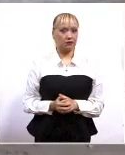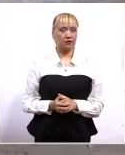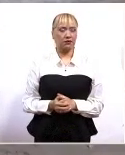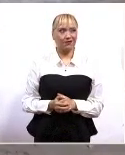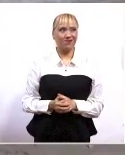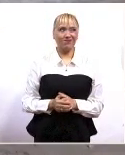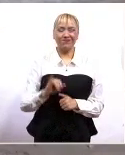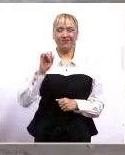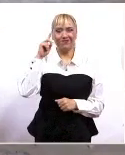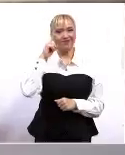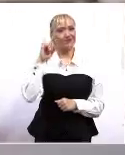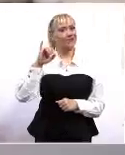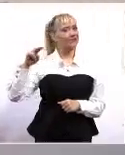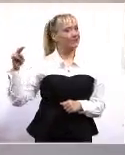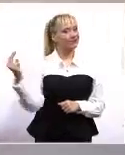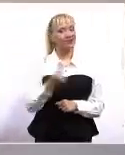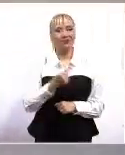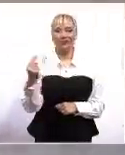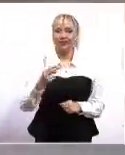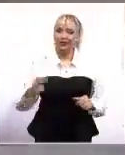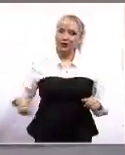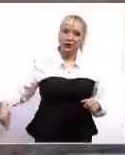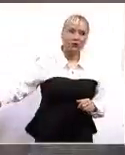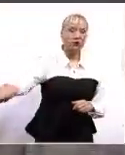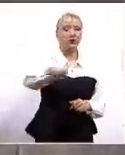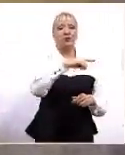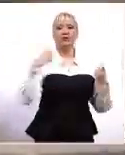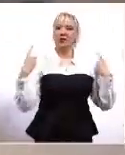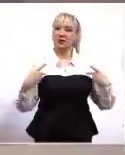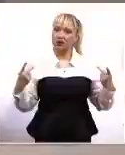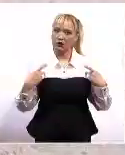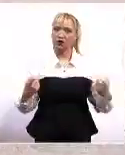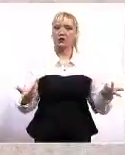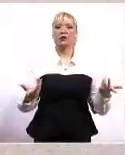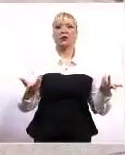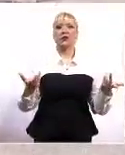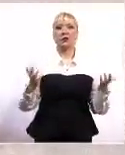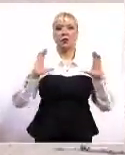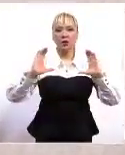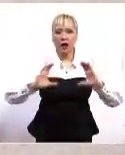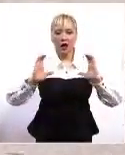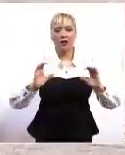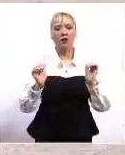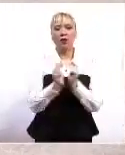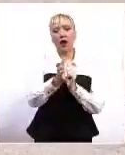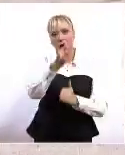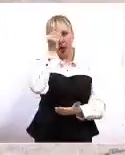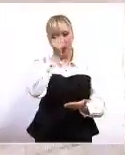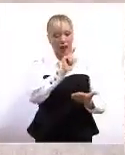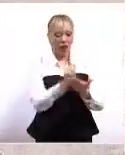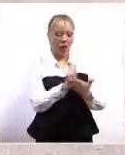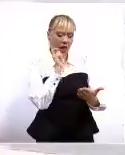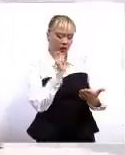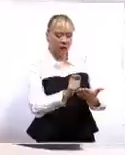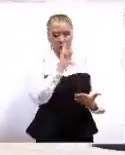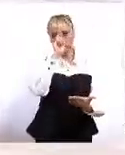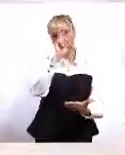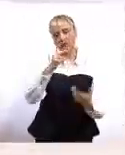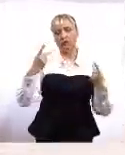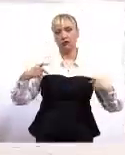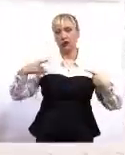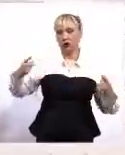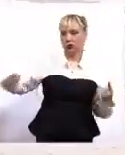Coincidieron en la necesidad de la participación social para enfrentar este delito mediante la cultura de la legalidad y el respeto a la dignidad de